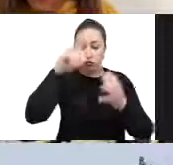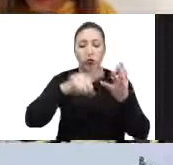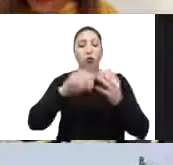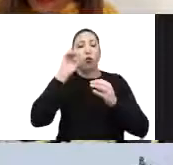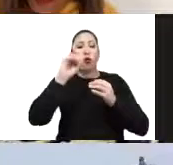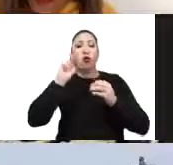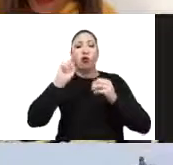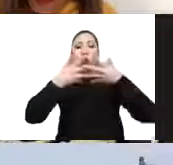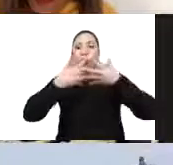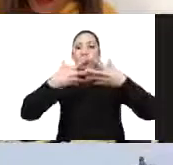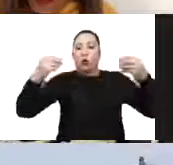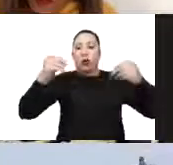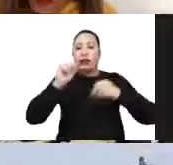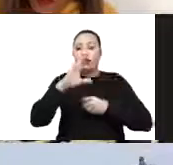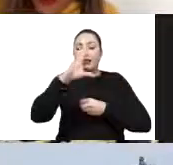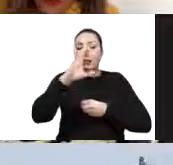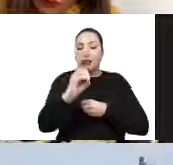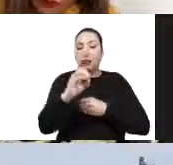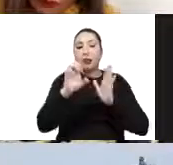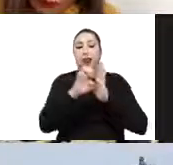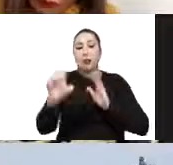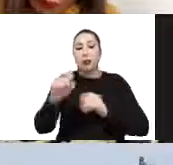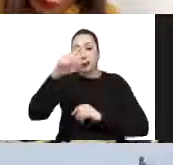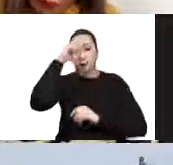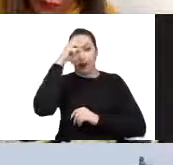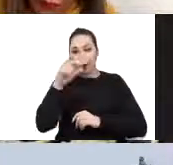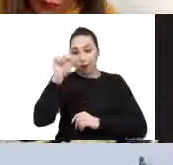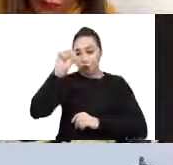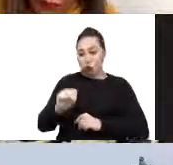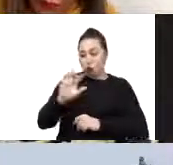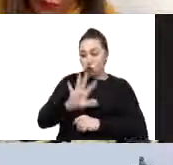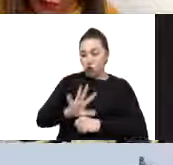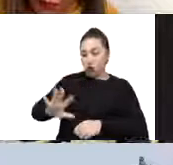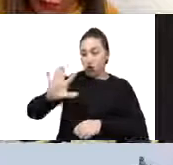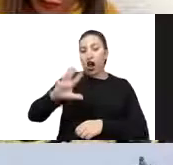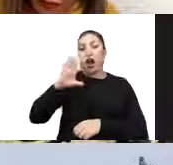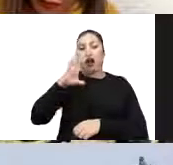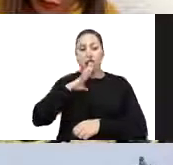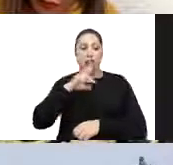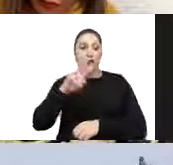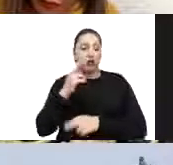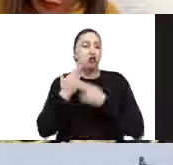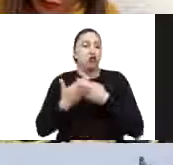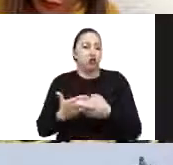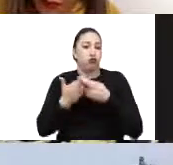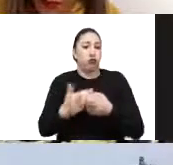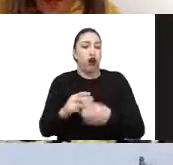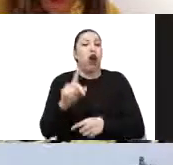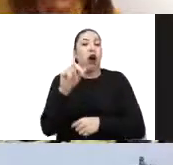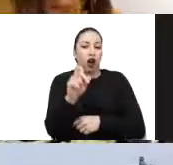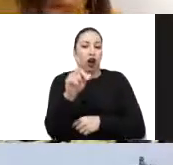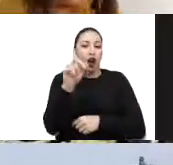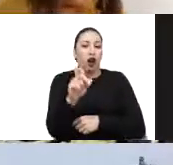el sur de México, que afortunadamente pues hay suficiente agua, tal vez el problema